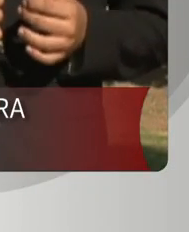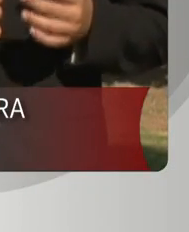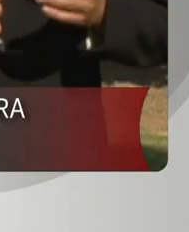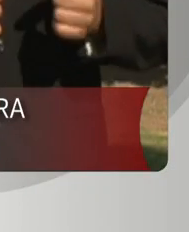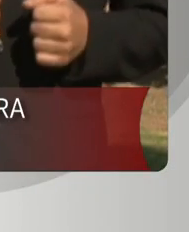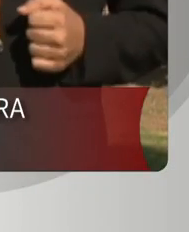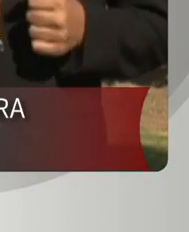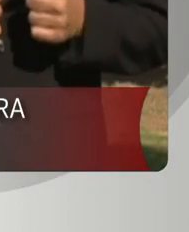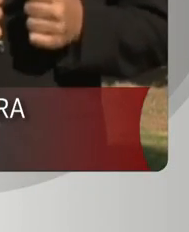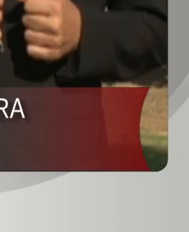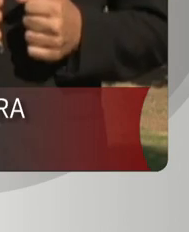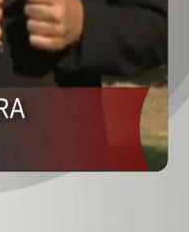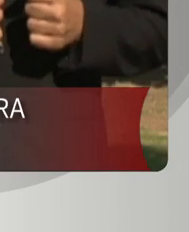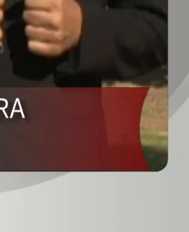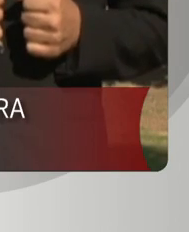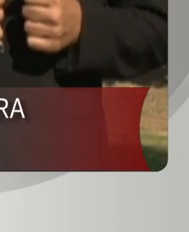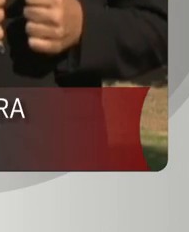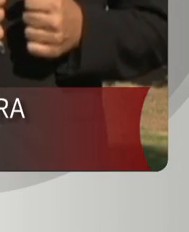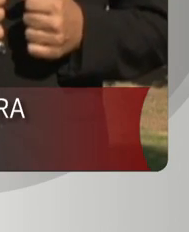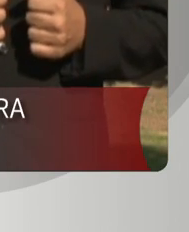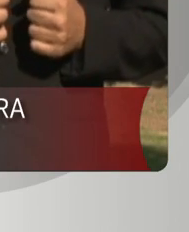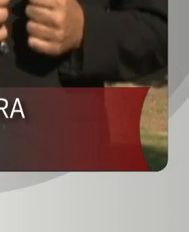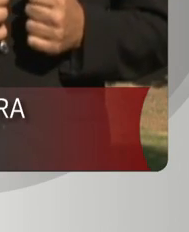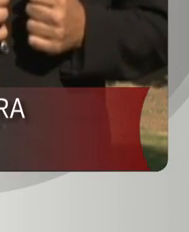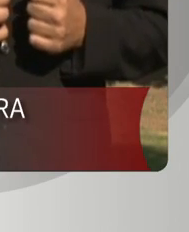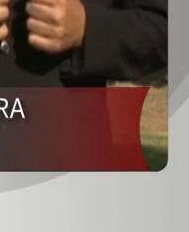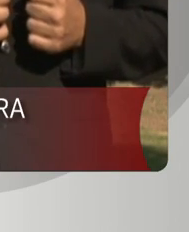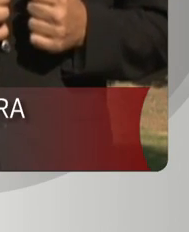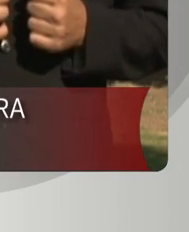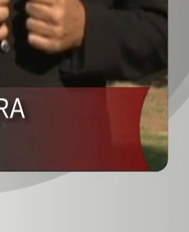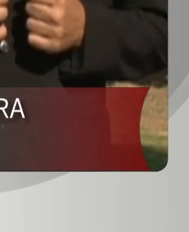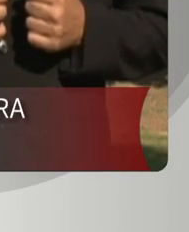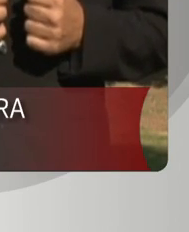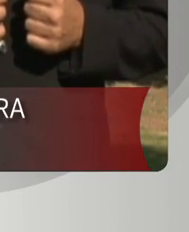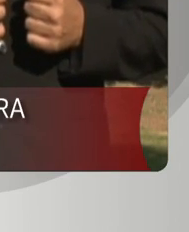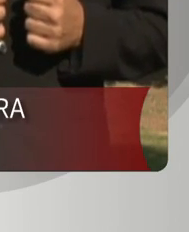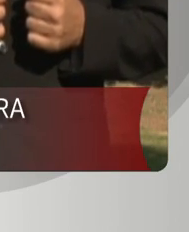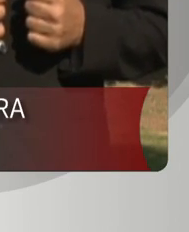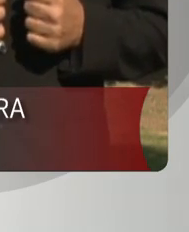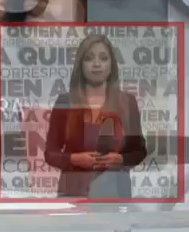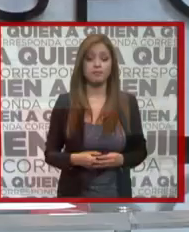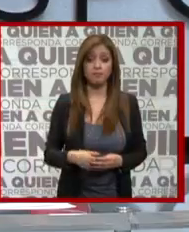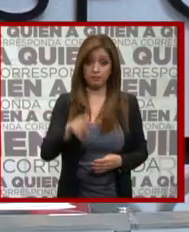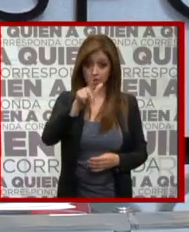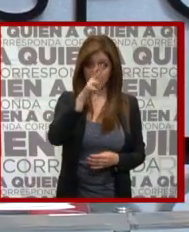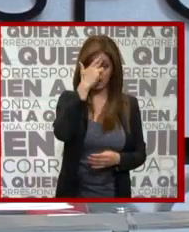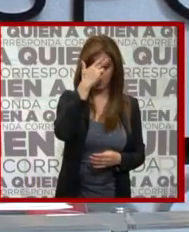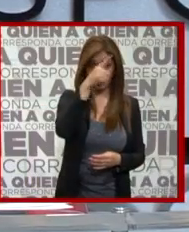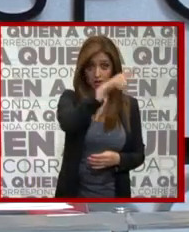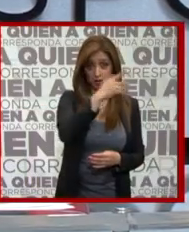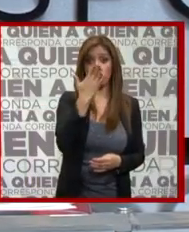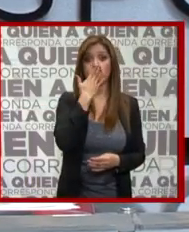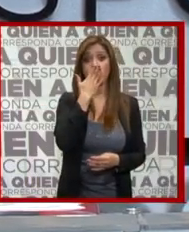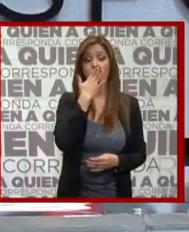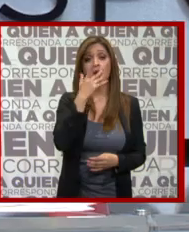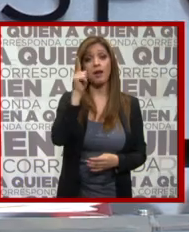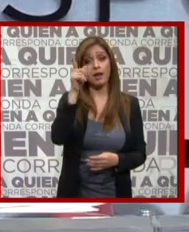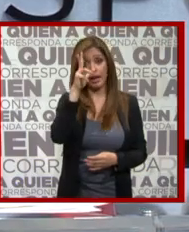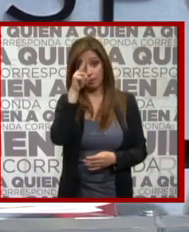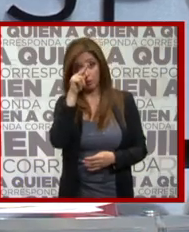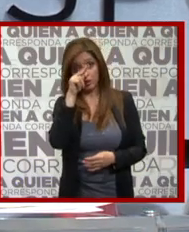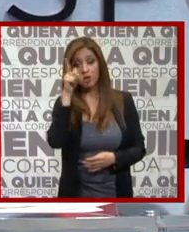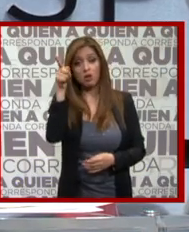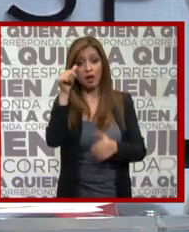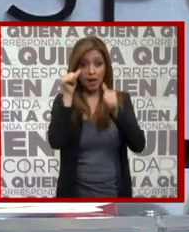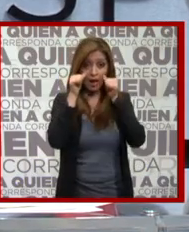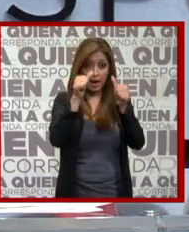situación. Los saludamos con mucho gusto y una excelente semana. Gracias, Alex, muy amable. Le recuerdo que allá en Sonora lo atiende en Hermosillo, en Azteca, TV